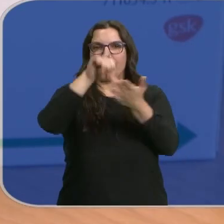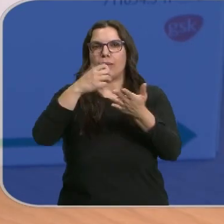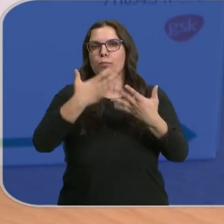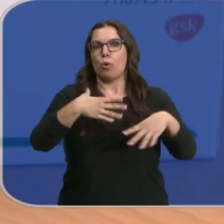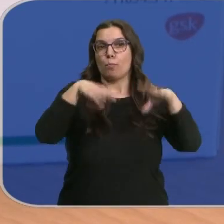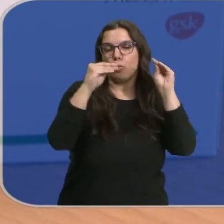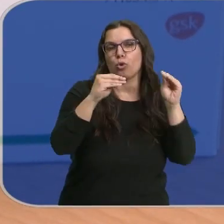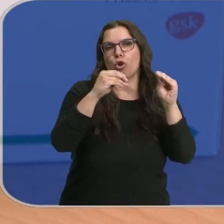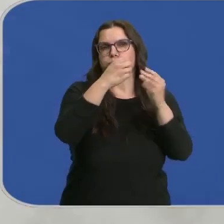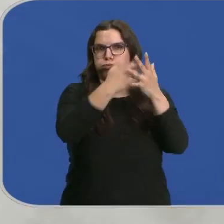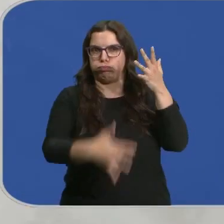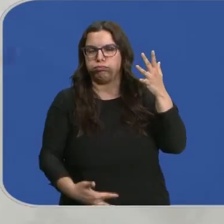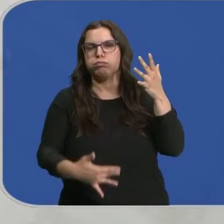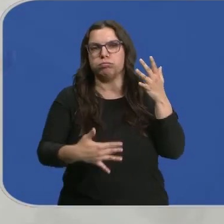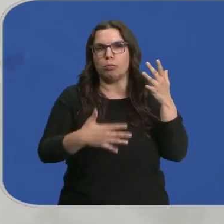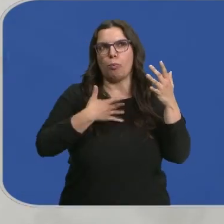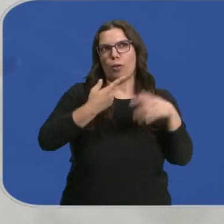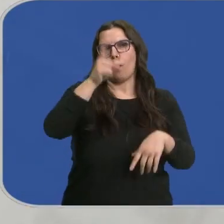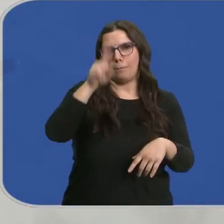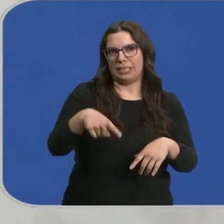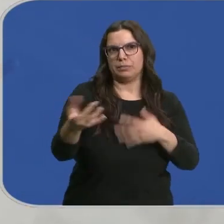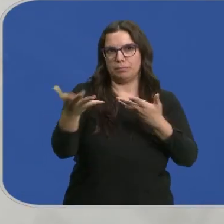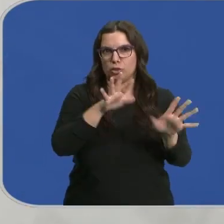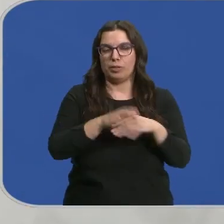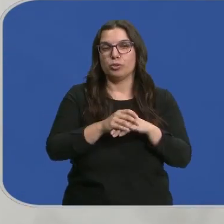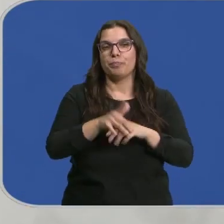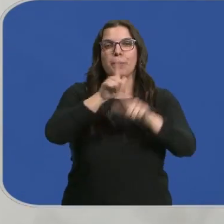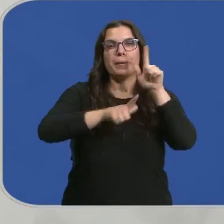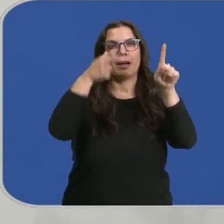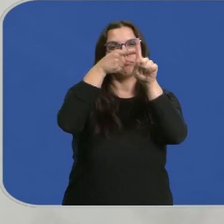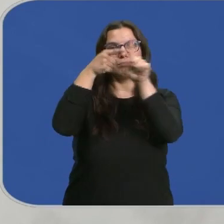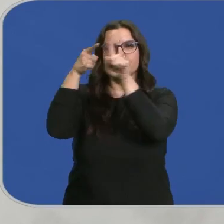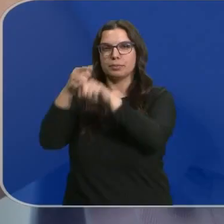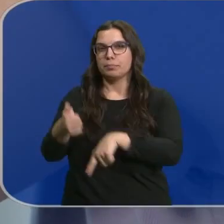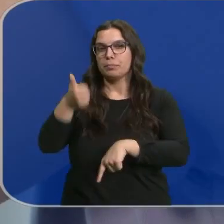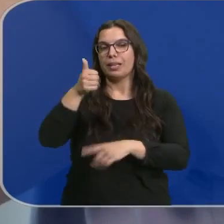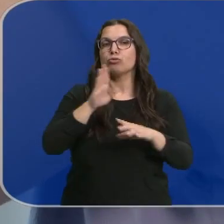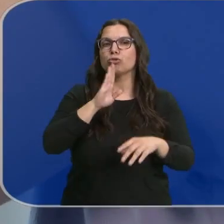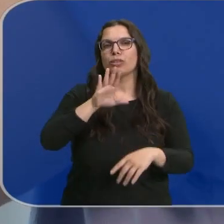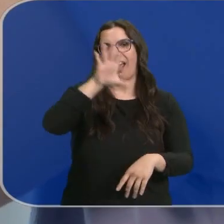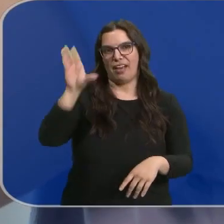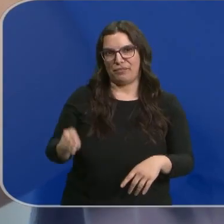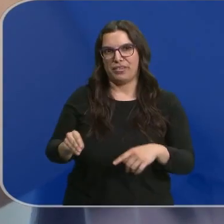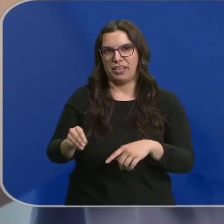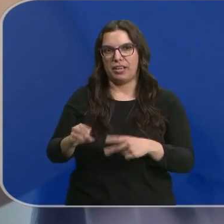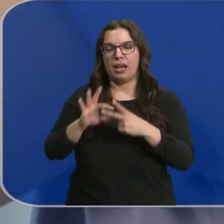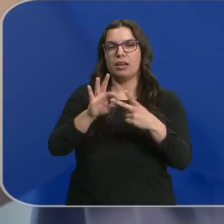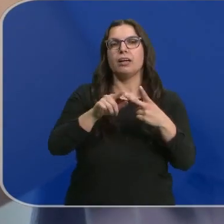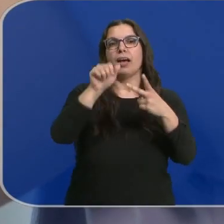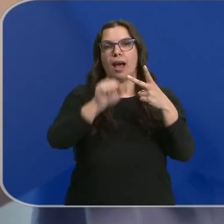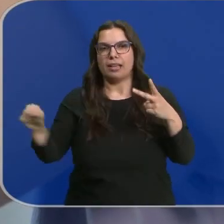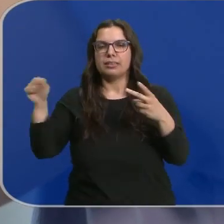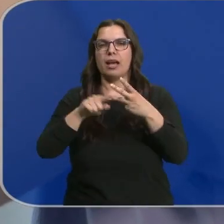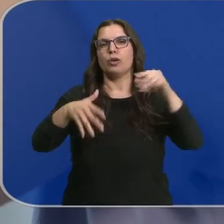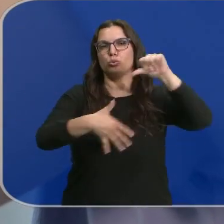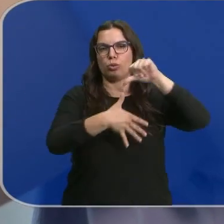como Burgos, donde el plazo es de al menos un mes. Los destinos principales están en el continente africano, seguido de Asia